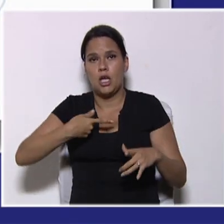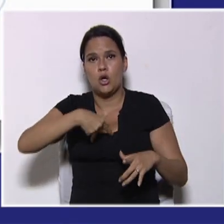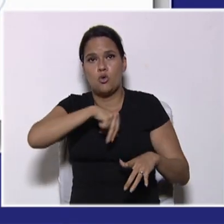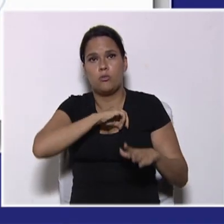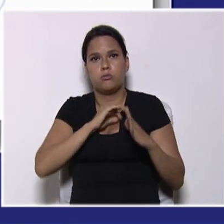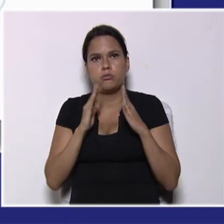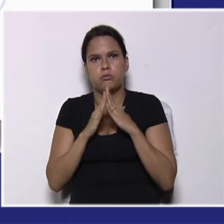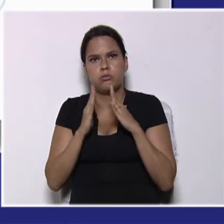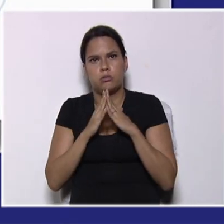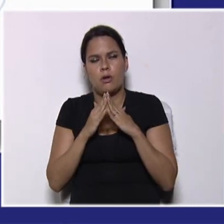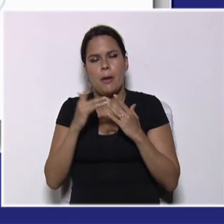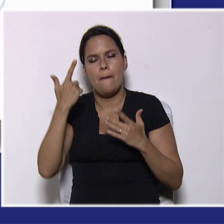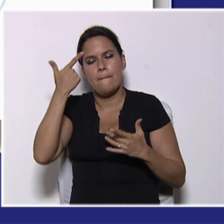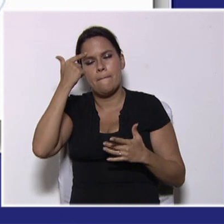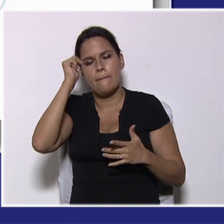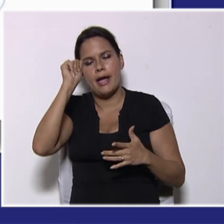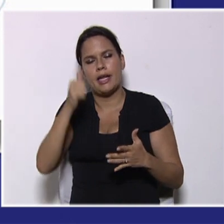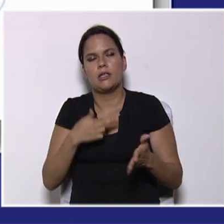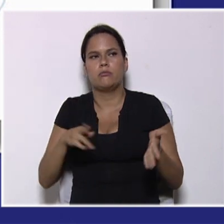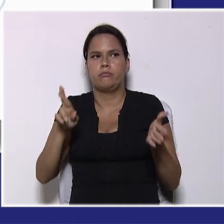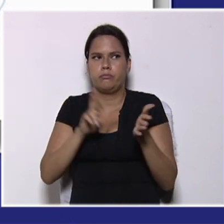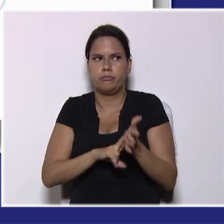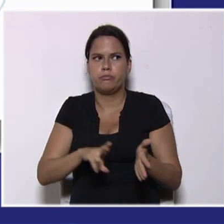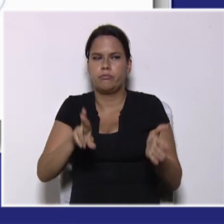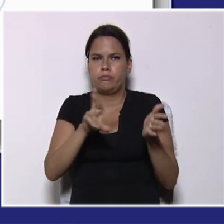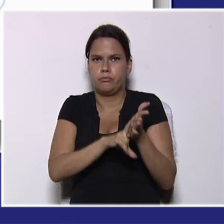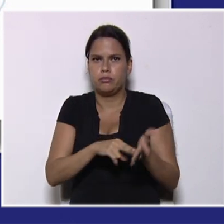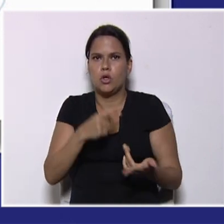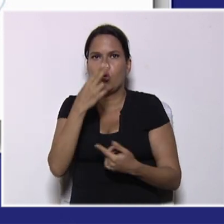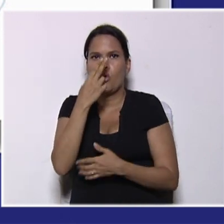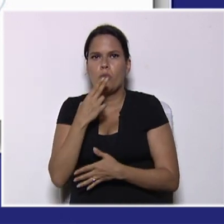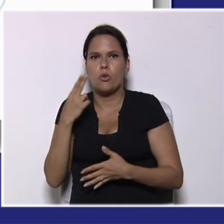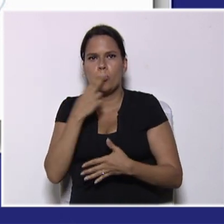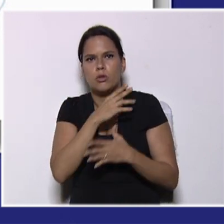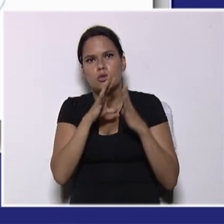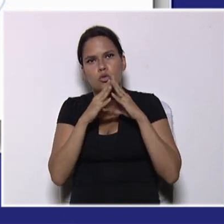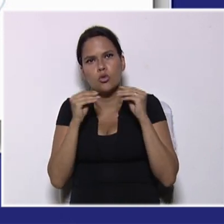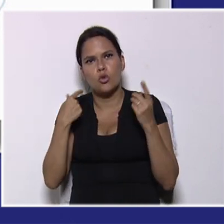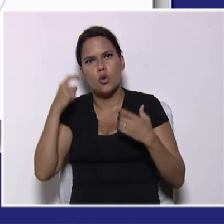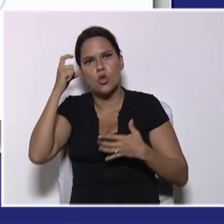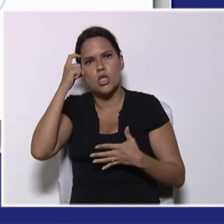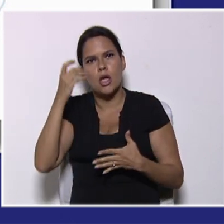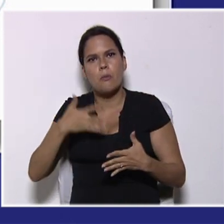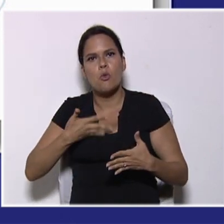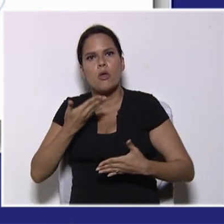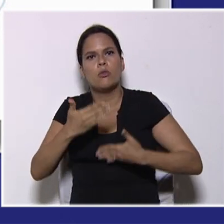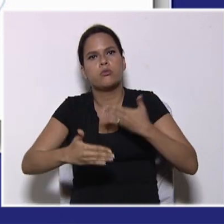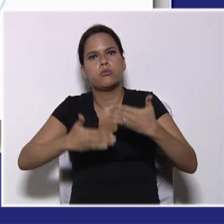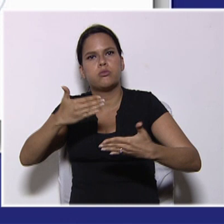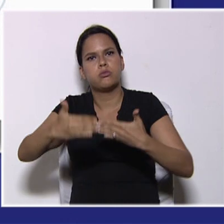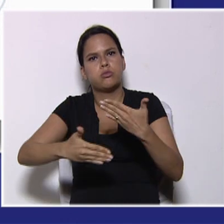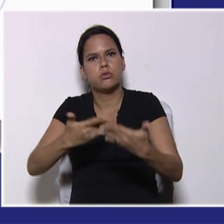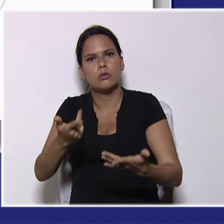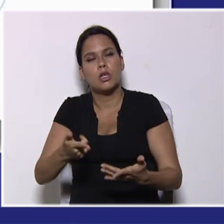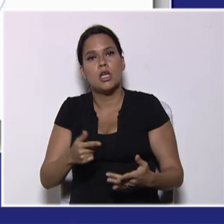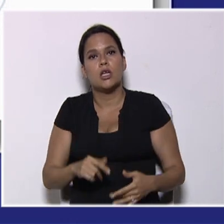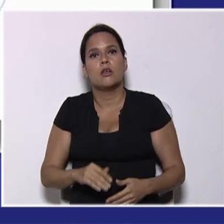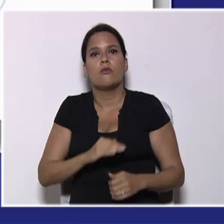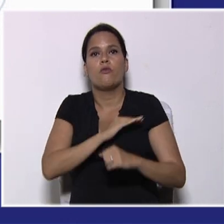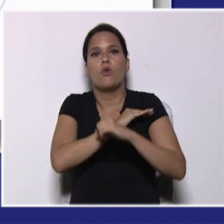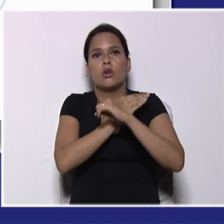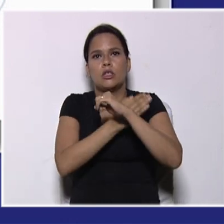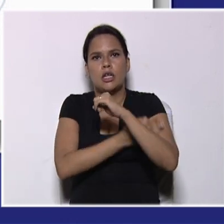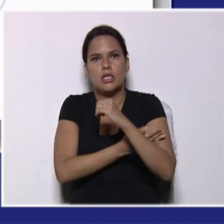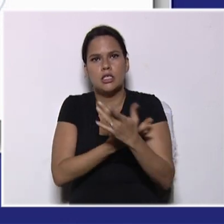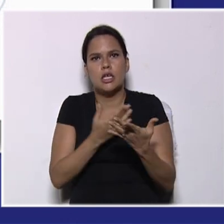hogares, para que desde la repetición, desde ese compromiso diario podamos desarrollar esas potencialidades y que